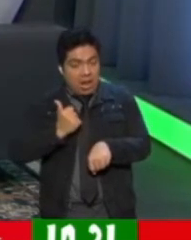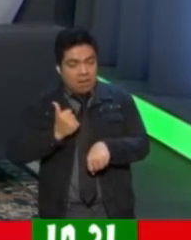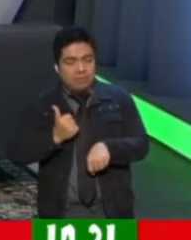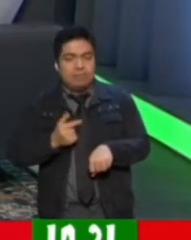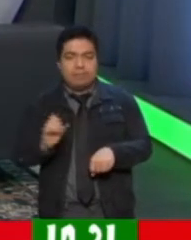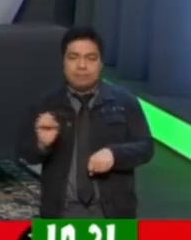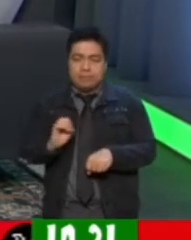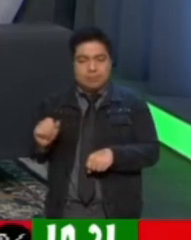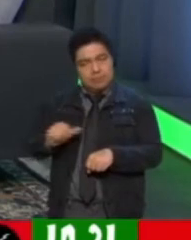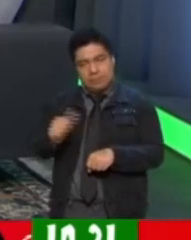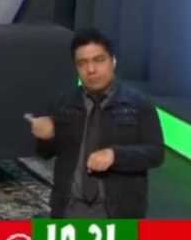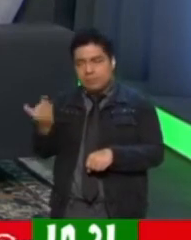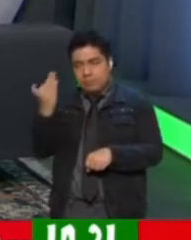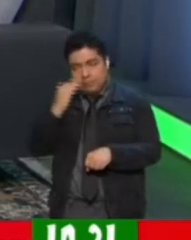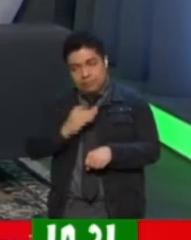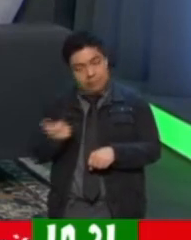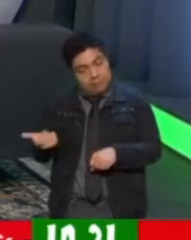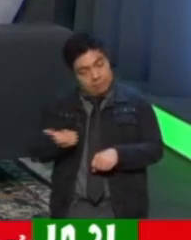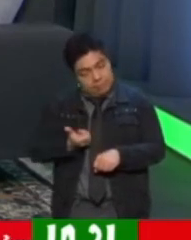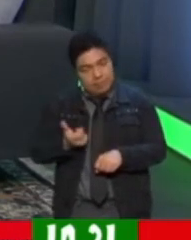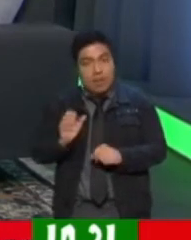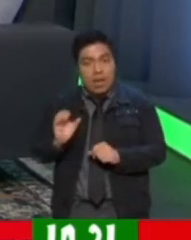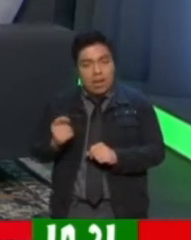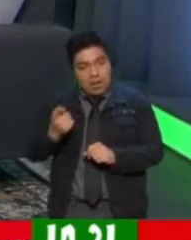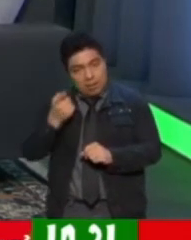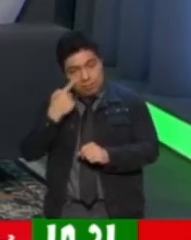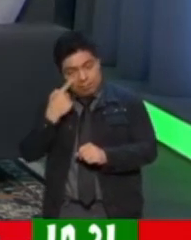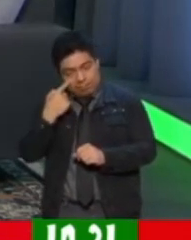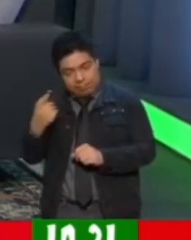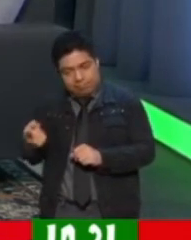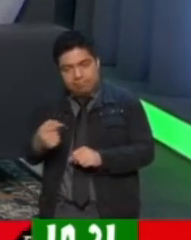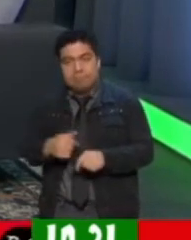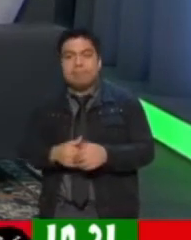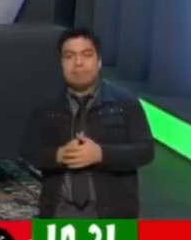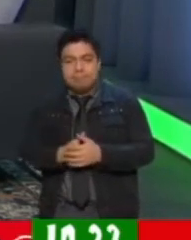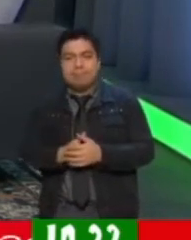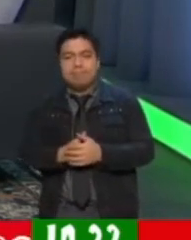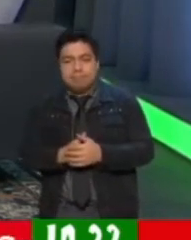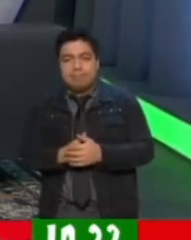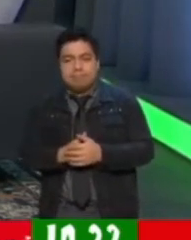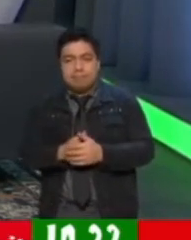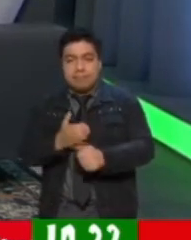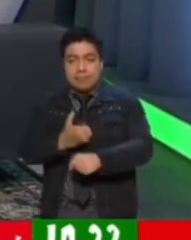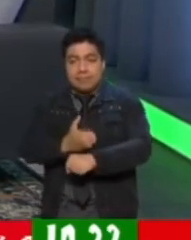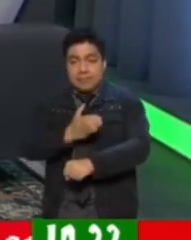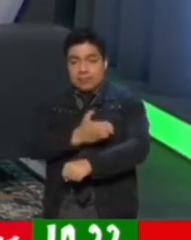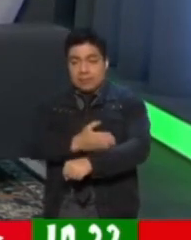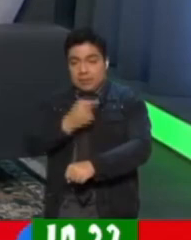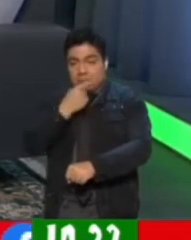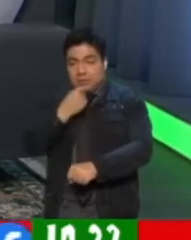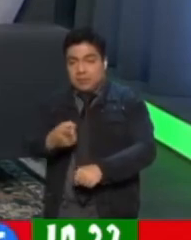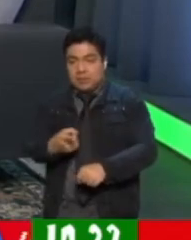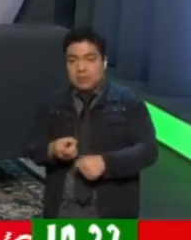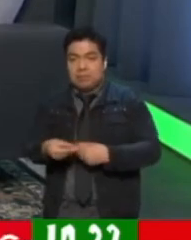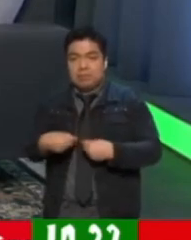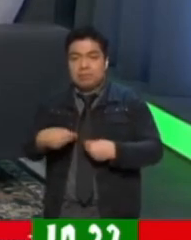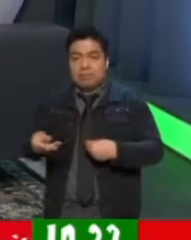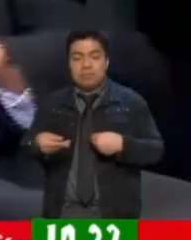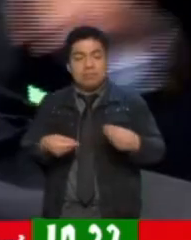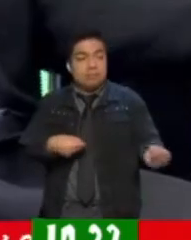pero es otra cosa. Y te pide una lana. Aguado, aguado. A mí me gustó, ¿sabe qué? Que el compañero aquí, como en Chucky Lozano,